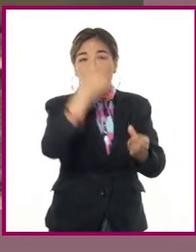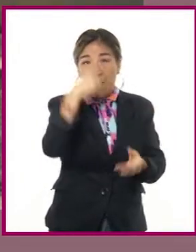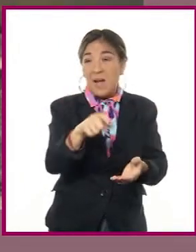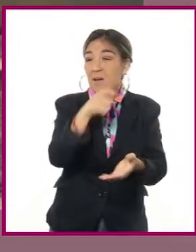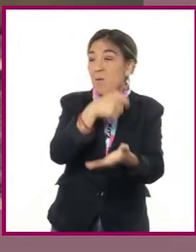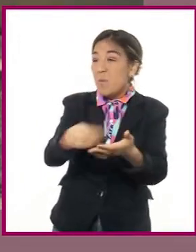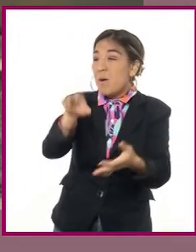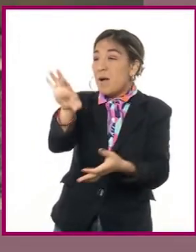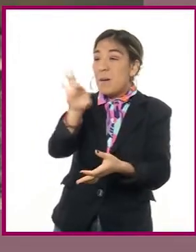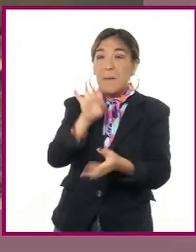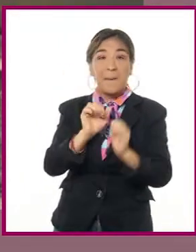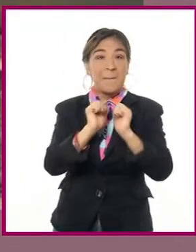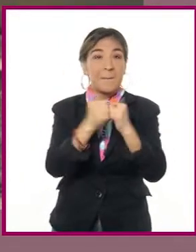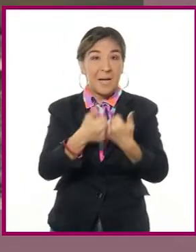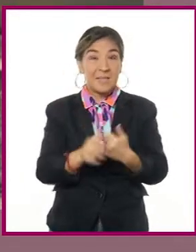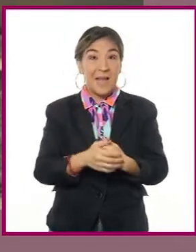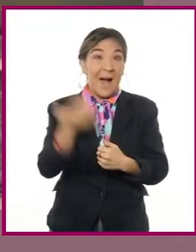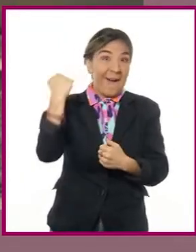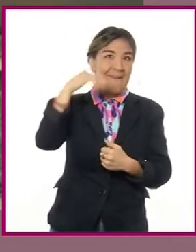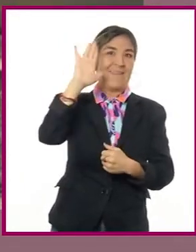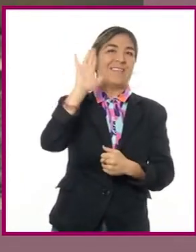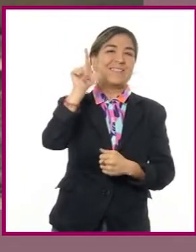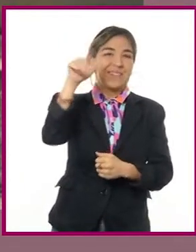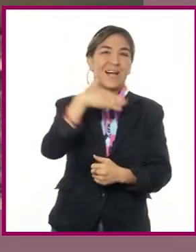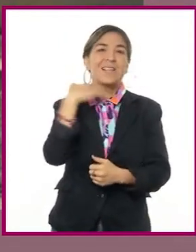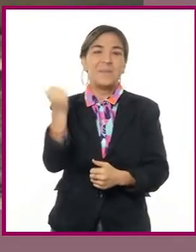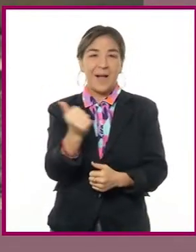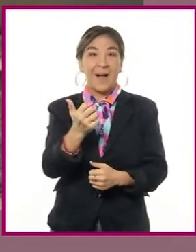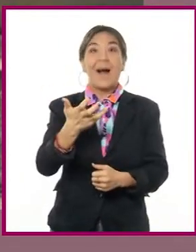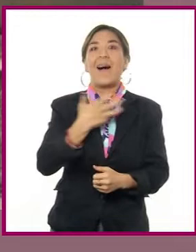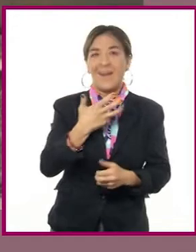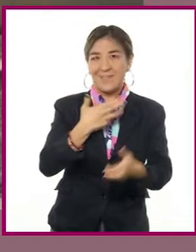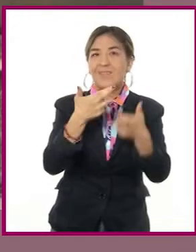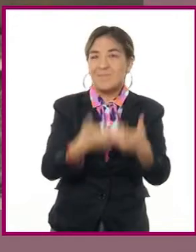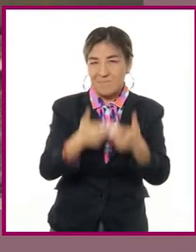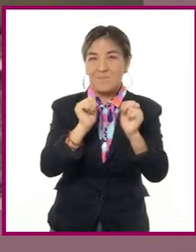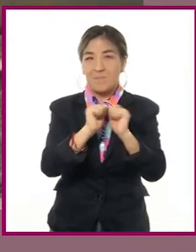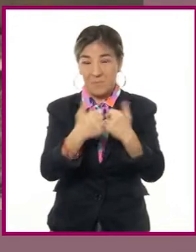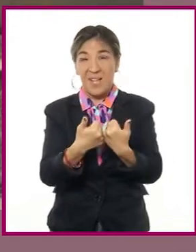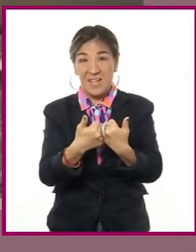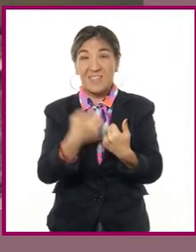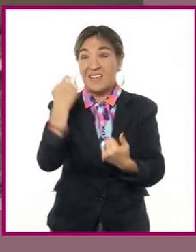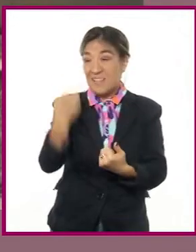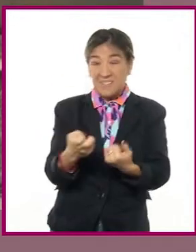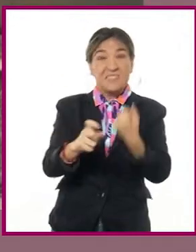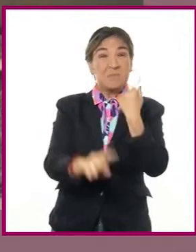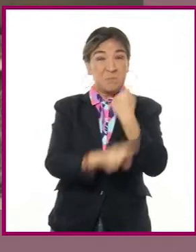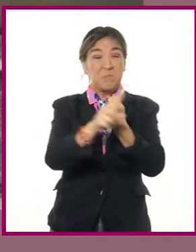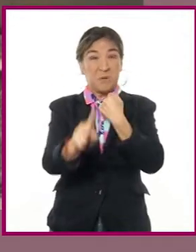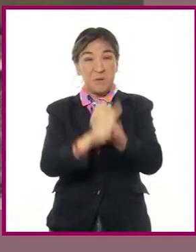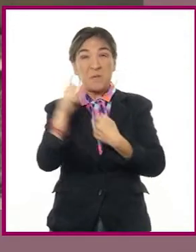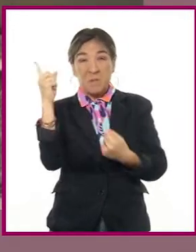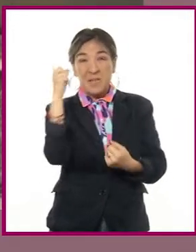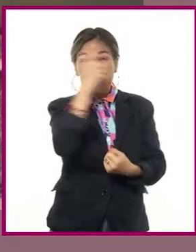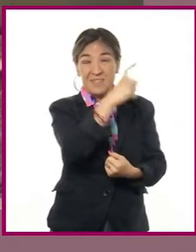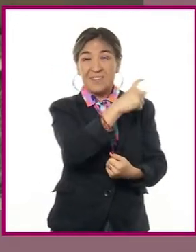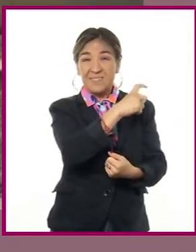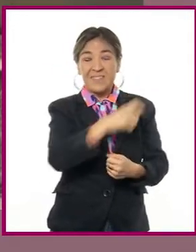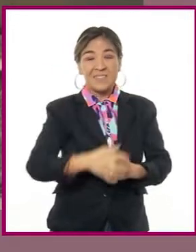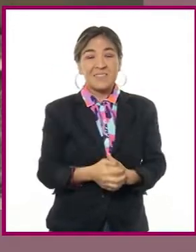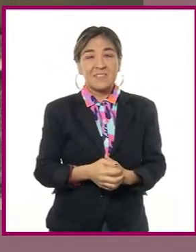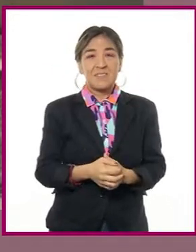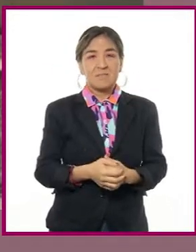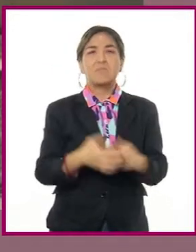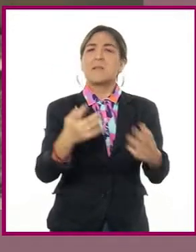pan, cuando había pan. En esas condiciones tan duras, surge